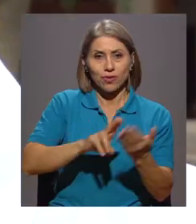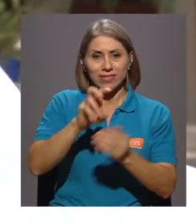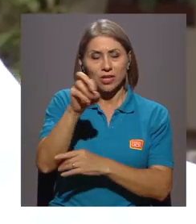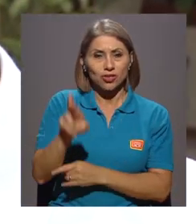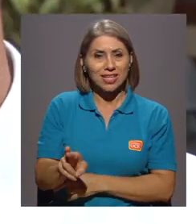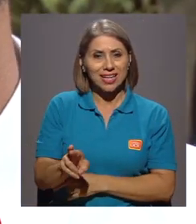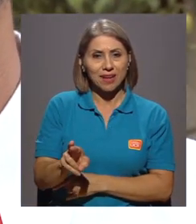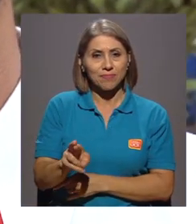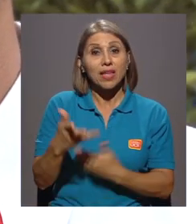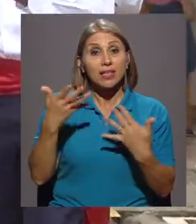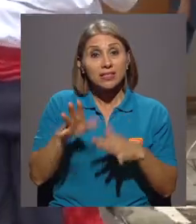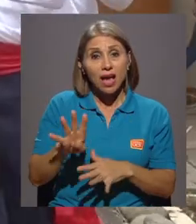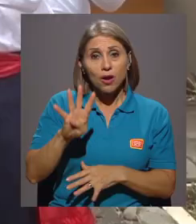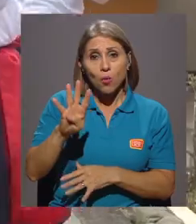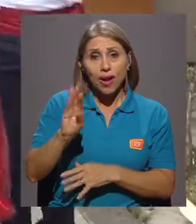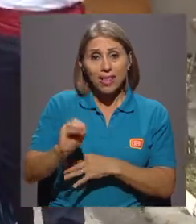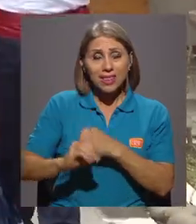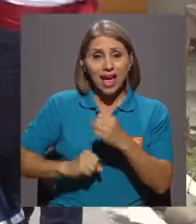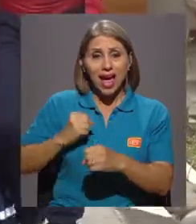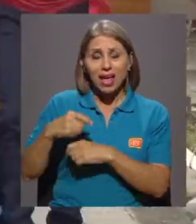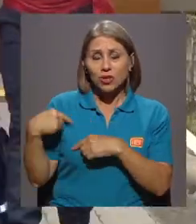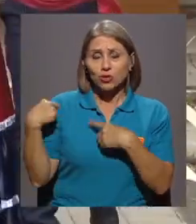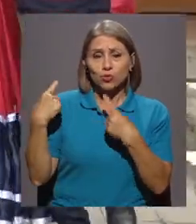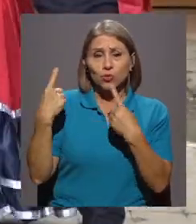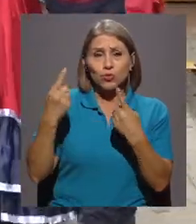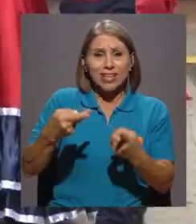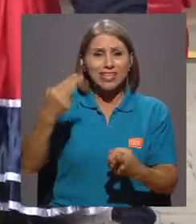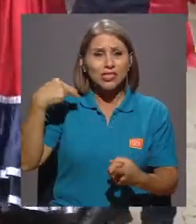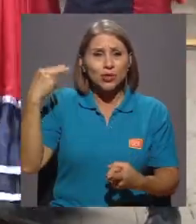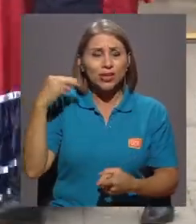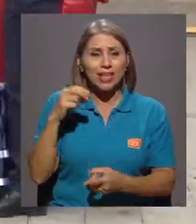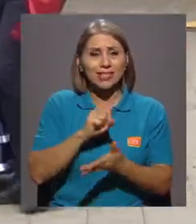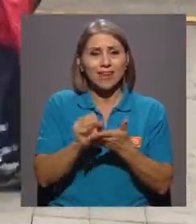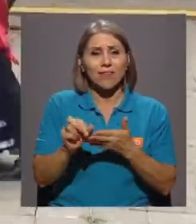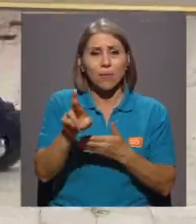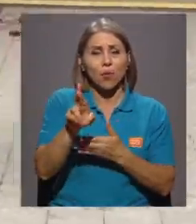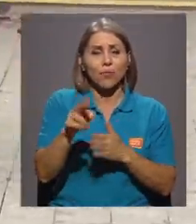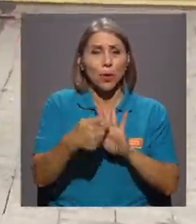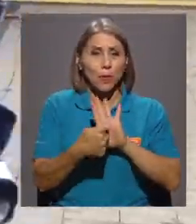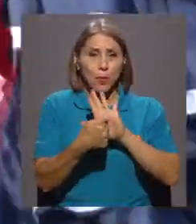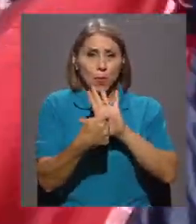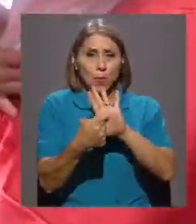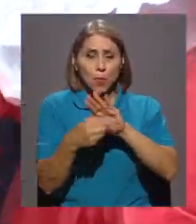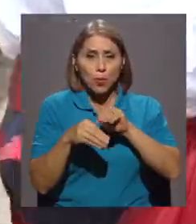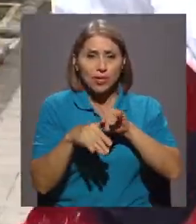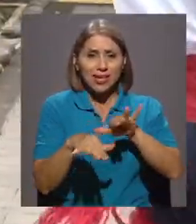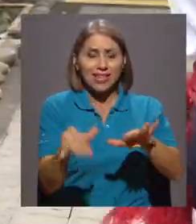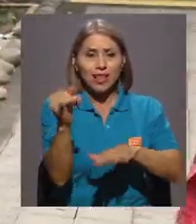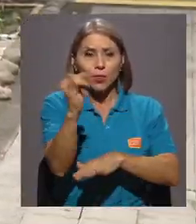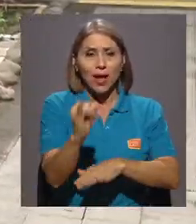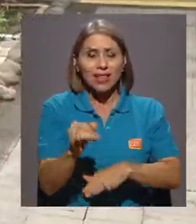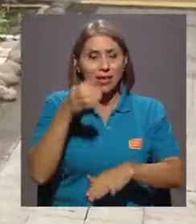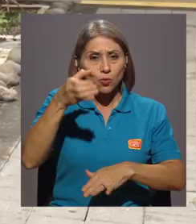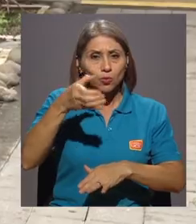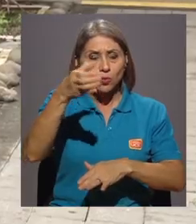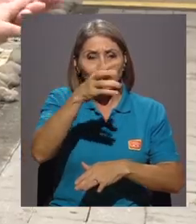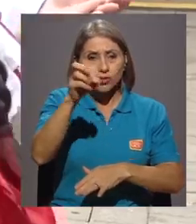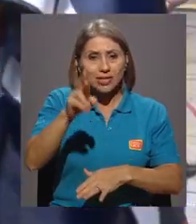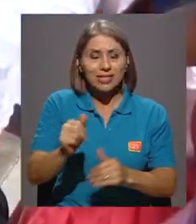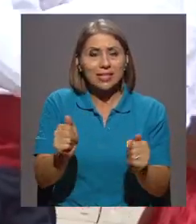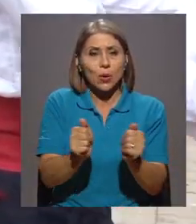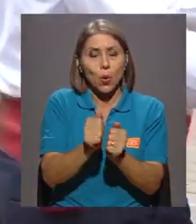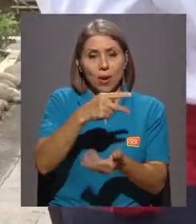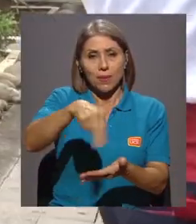que llevan 40 años haciendo historia en San Ramón y proyectando el arte y la cultura costarricenses a través del